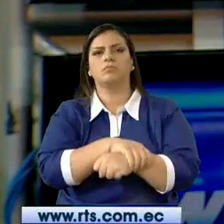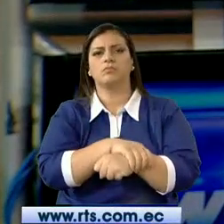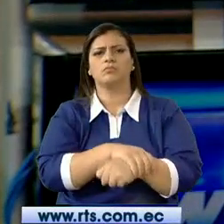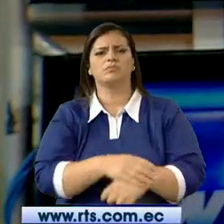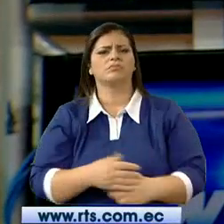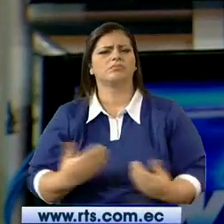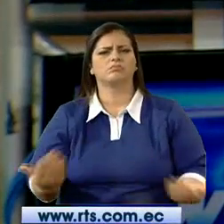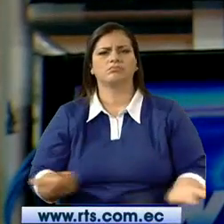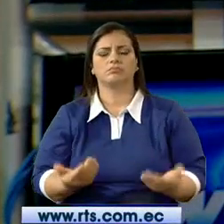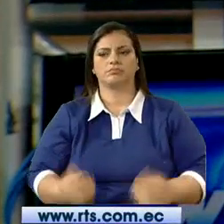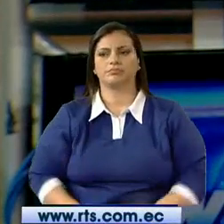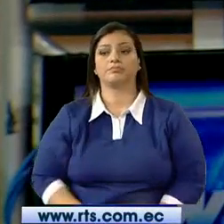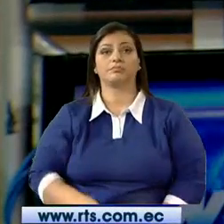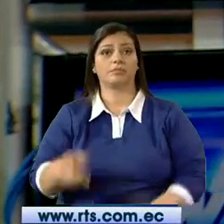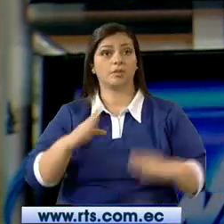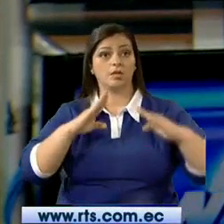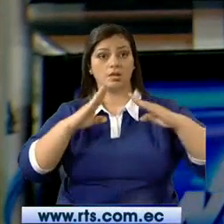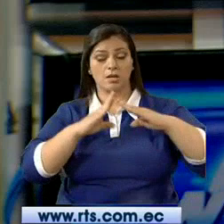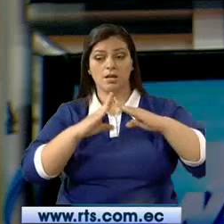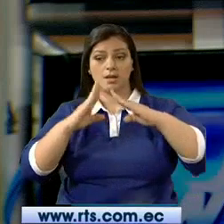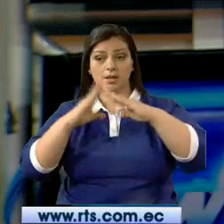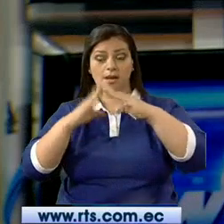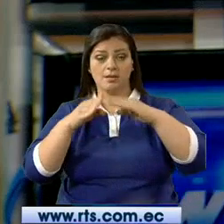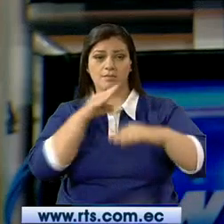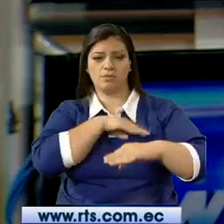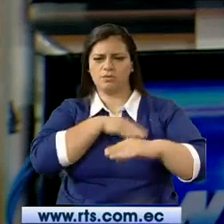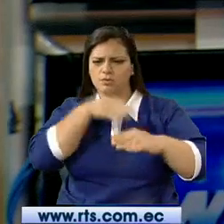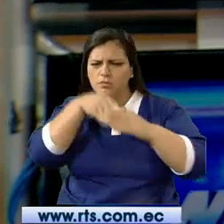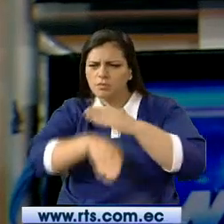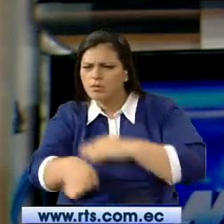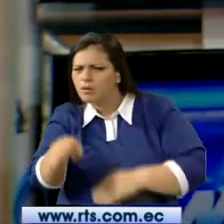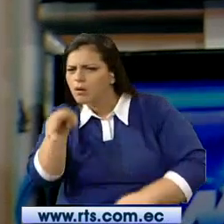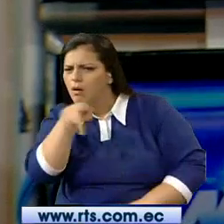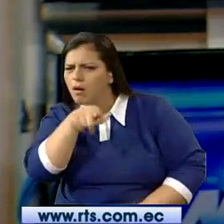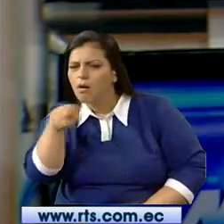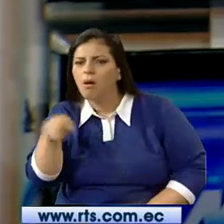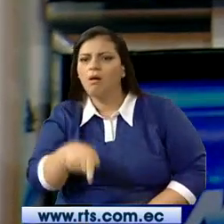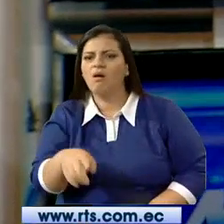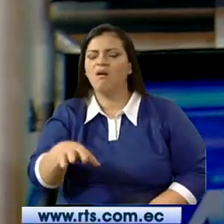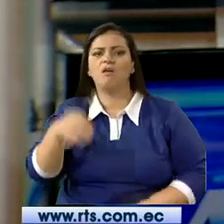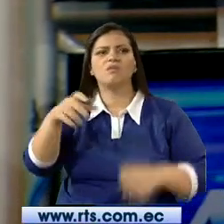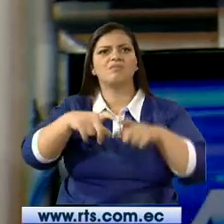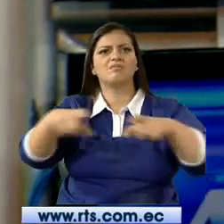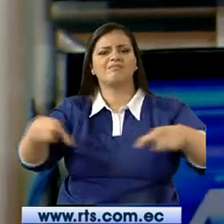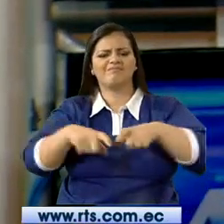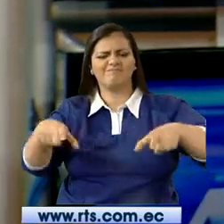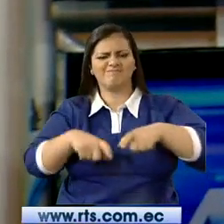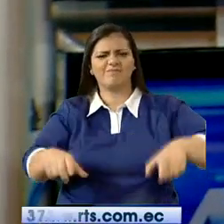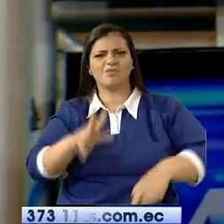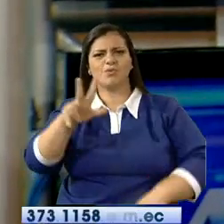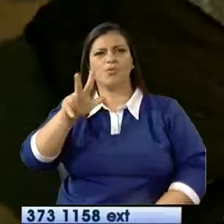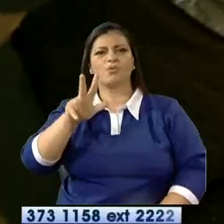domicilio del aprendido se encontraron 53 bloques de droga y un arma de fuego.